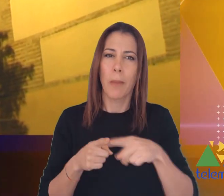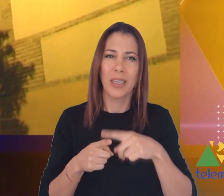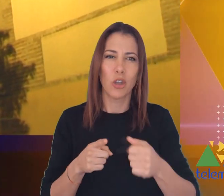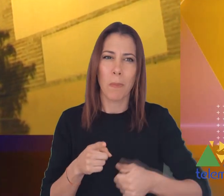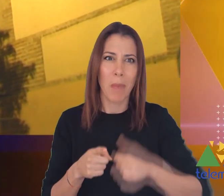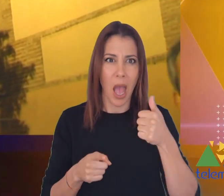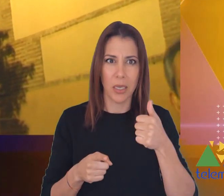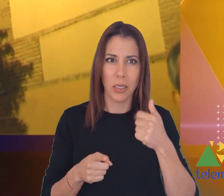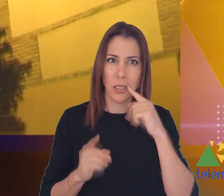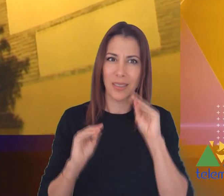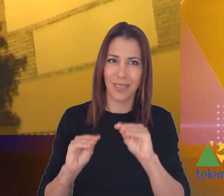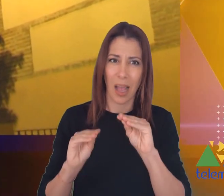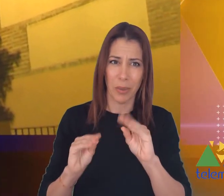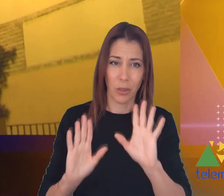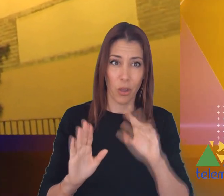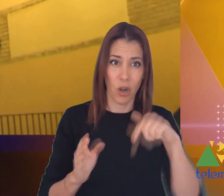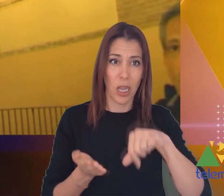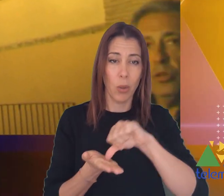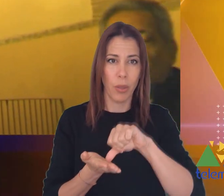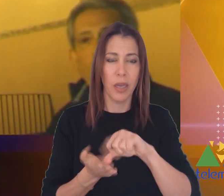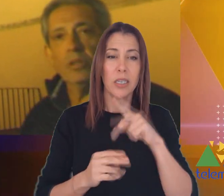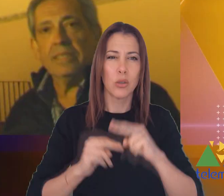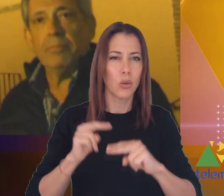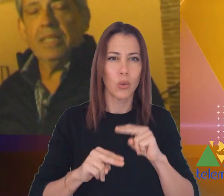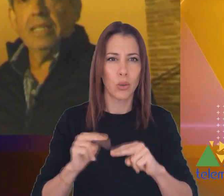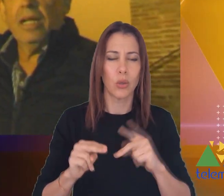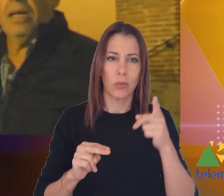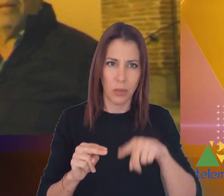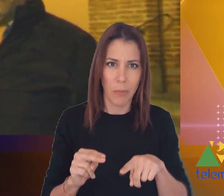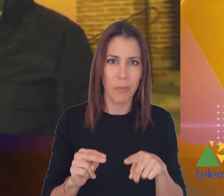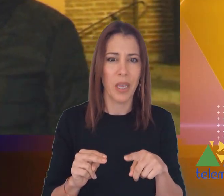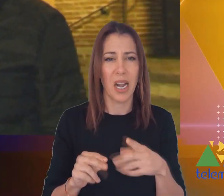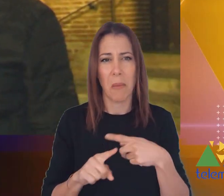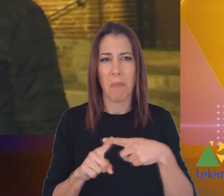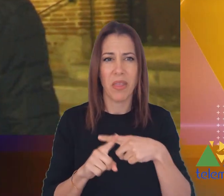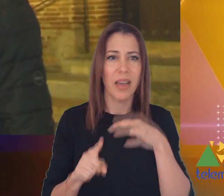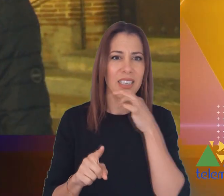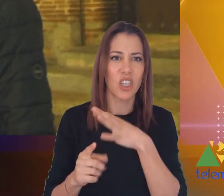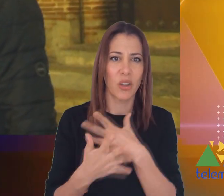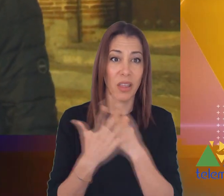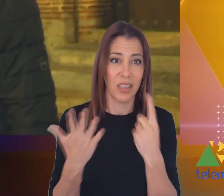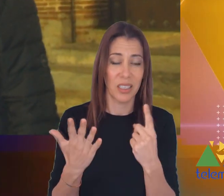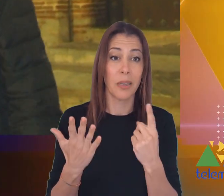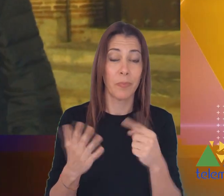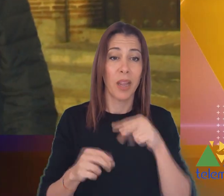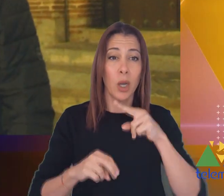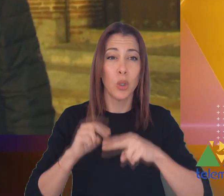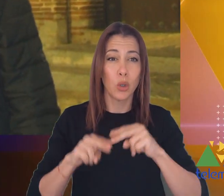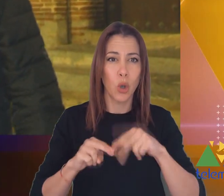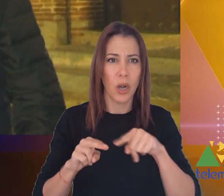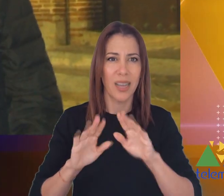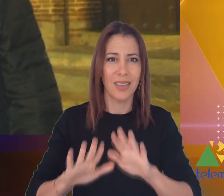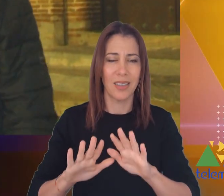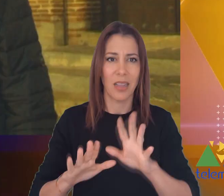más emblemáticos de nuestra ciudad y que se construyó pues también a mediados del siglo XVI, una torre que